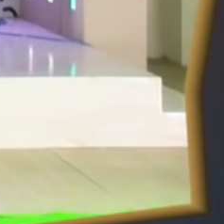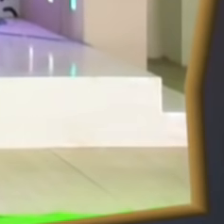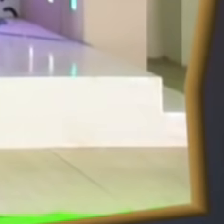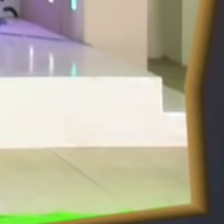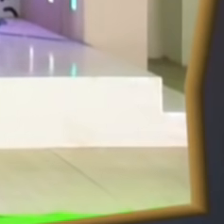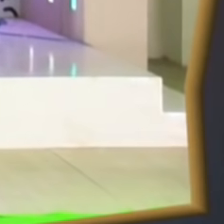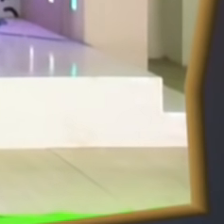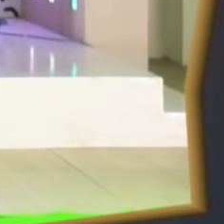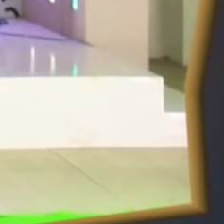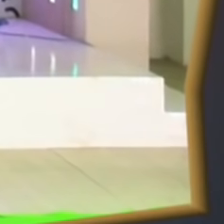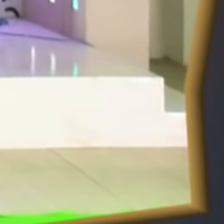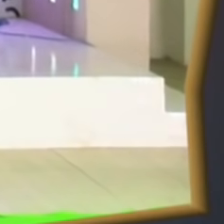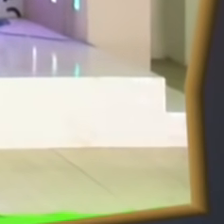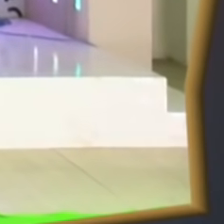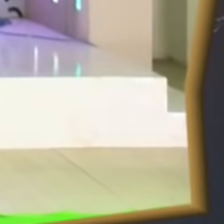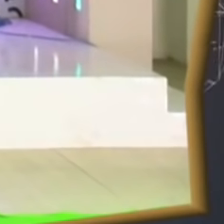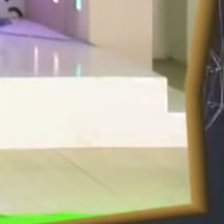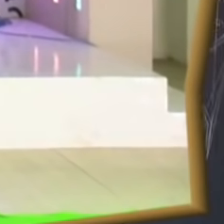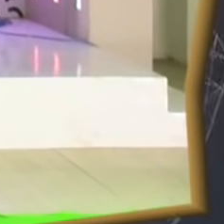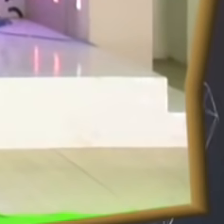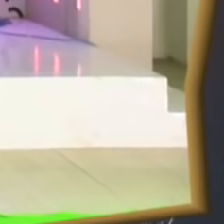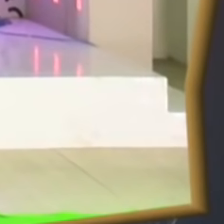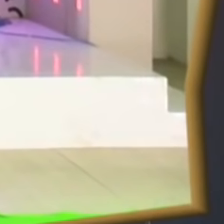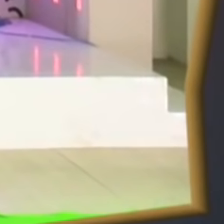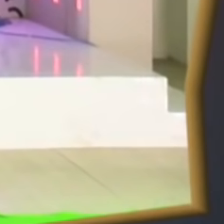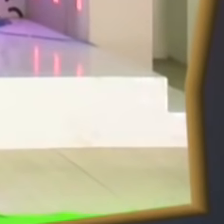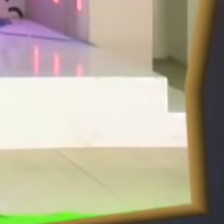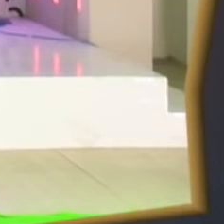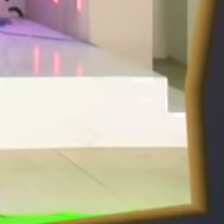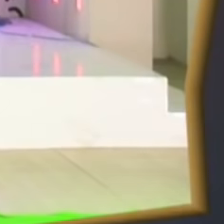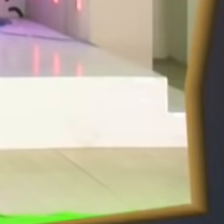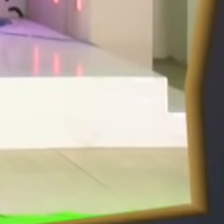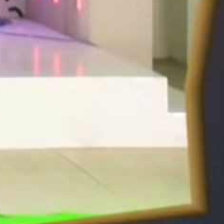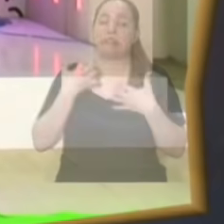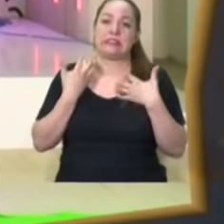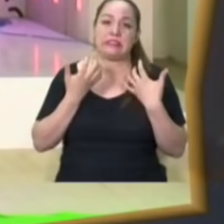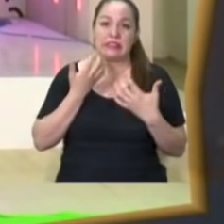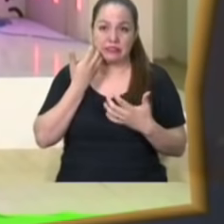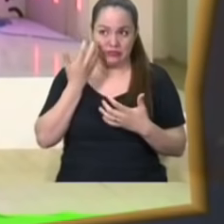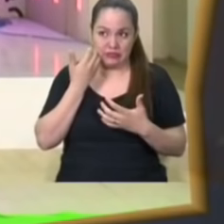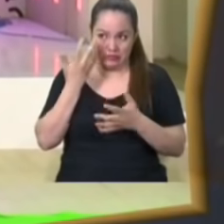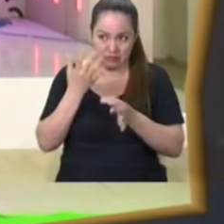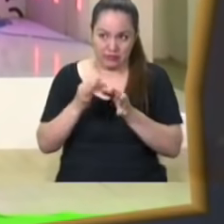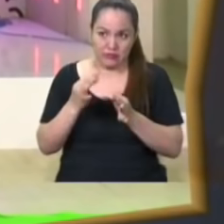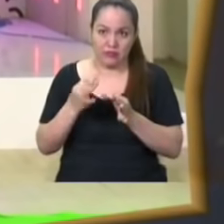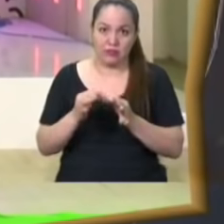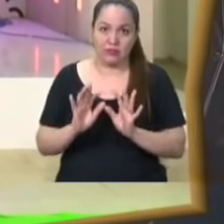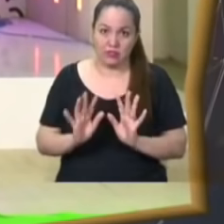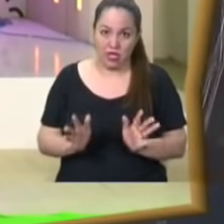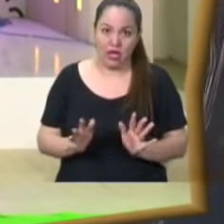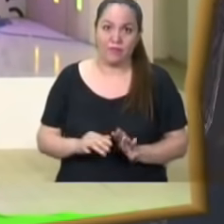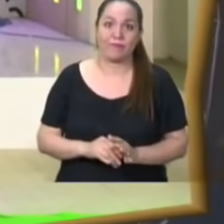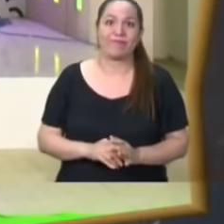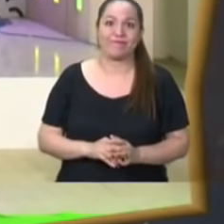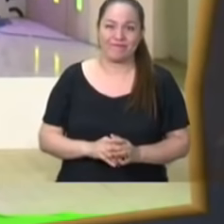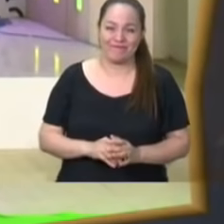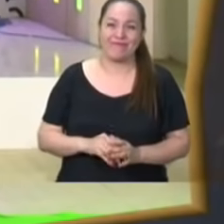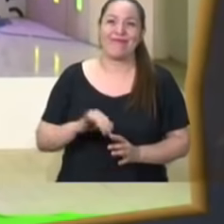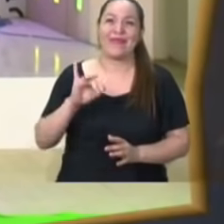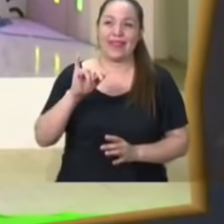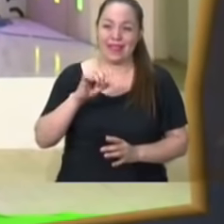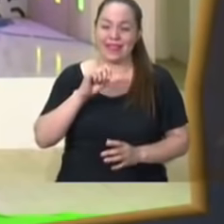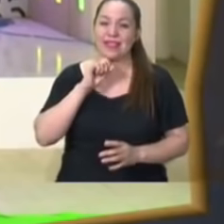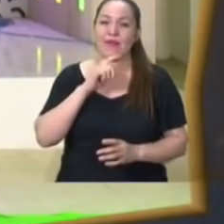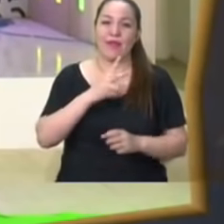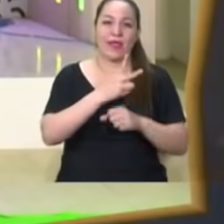ya desesperada o desesperado. Hoy tendremos sí, también... Pues aquí están también los invitados